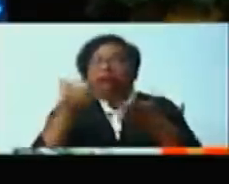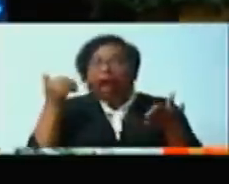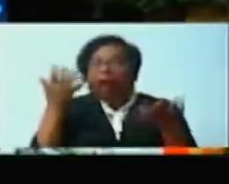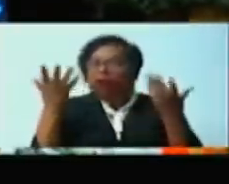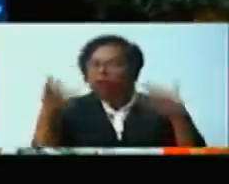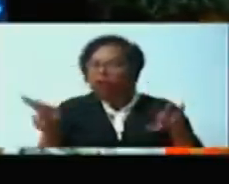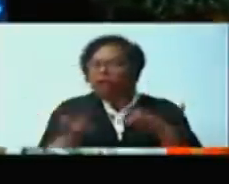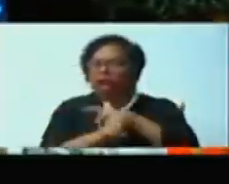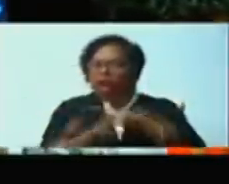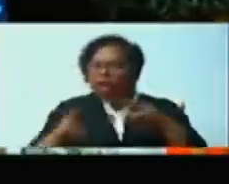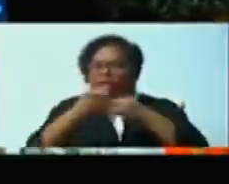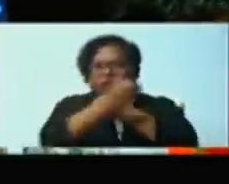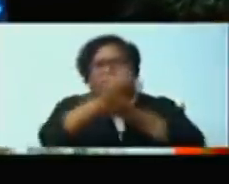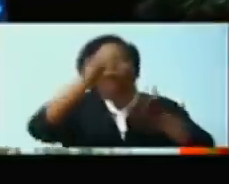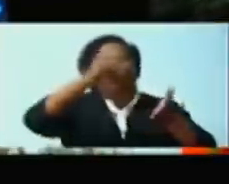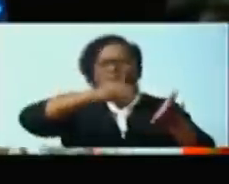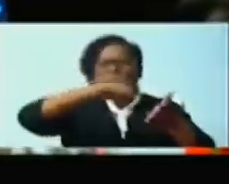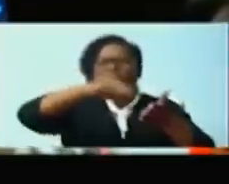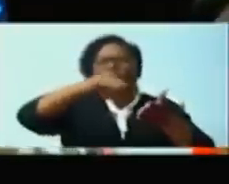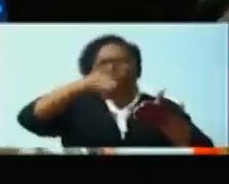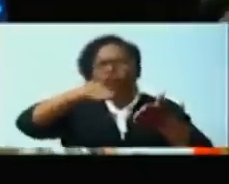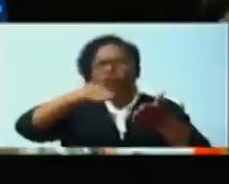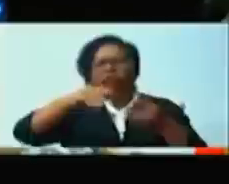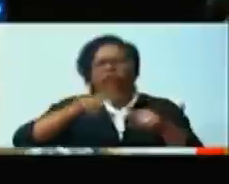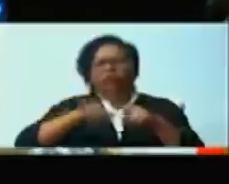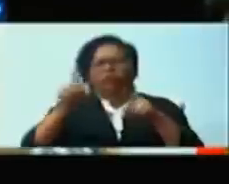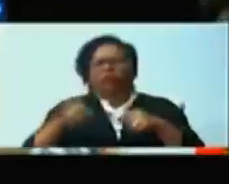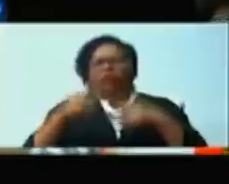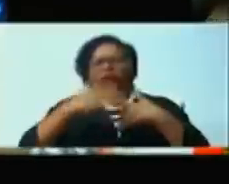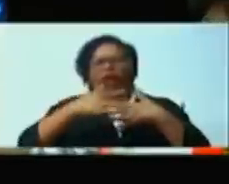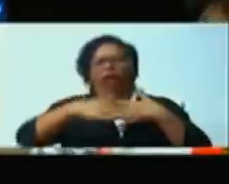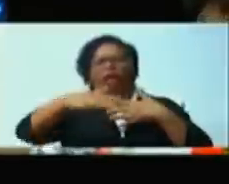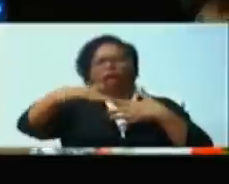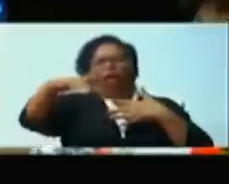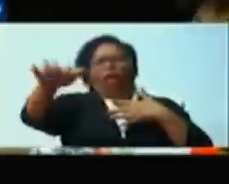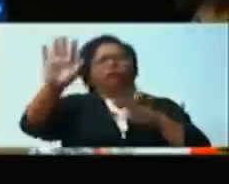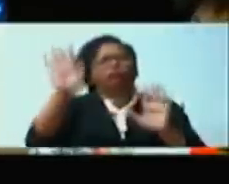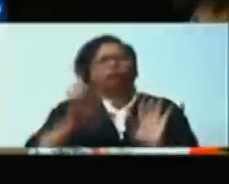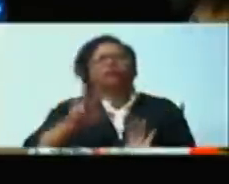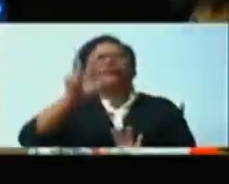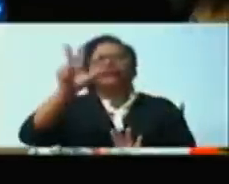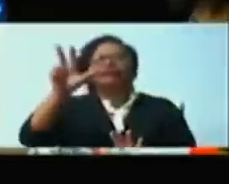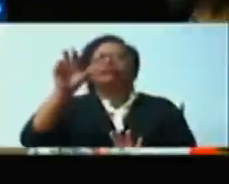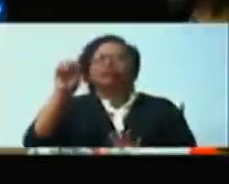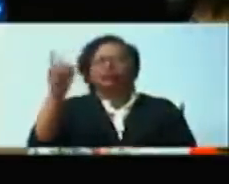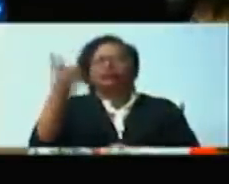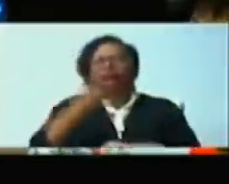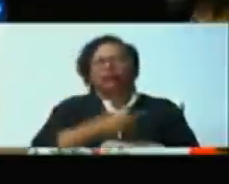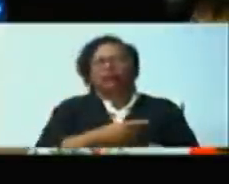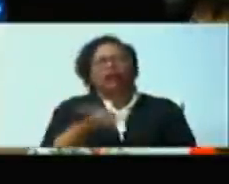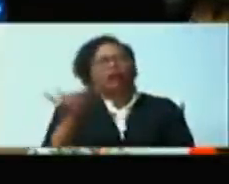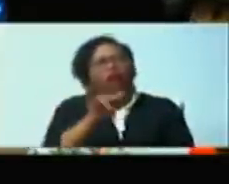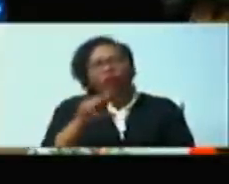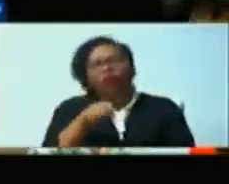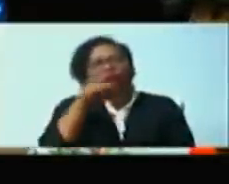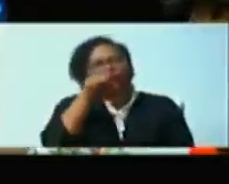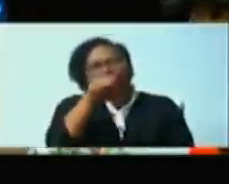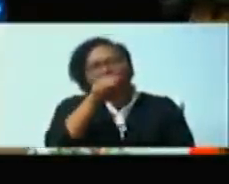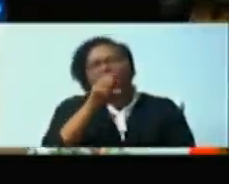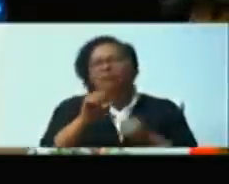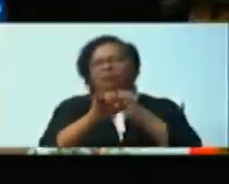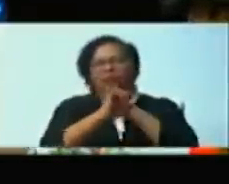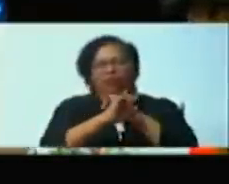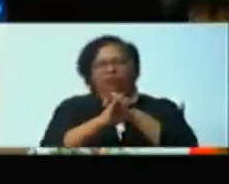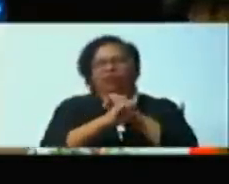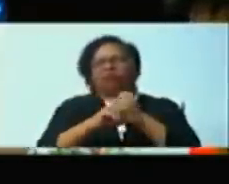el informe pero que preferiblemente no se pase eso 30 días para no mantener al país en vilo y a la propia cámara de cuentas y al Congreso Nacional